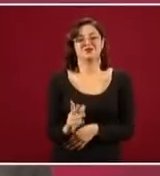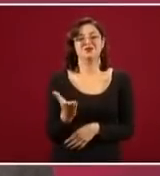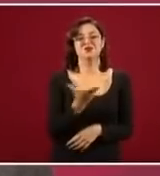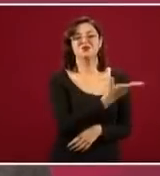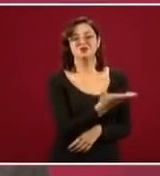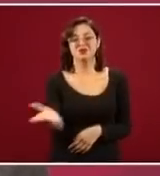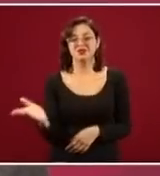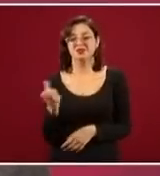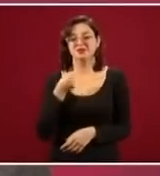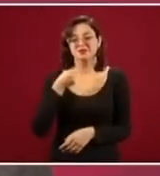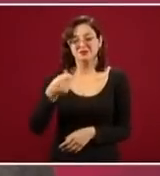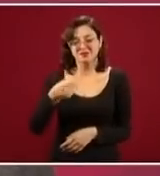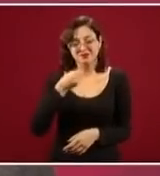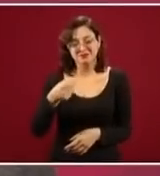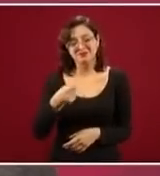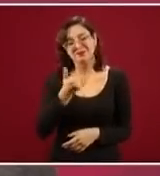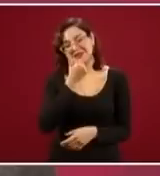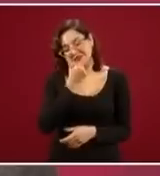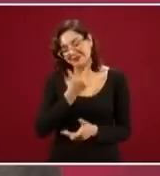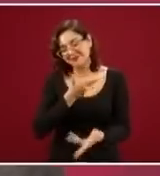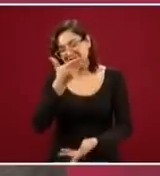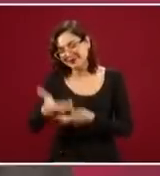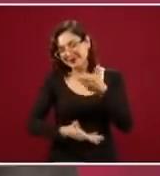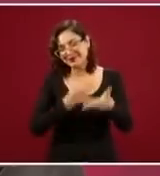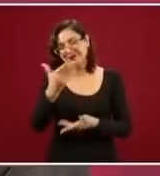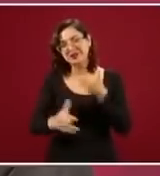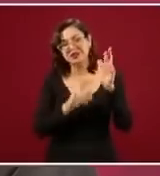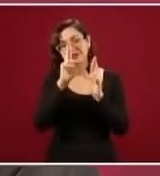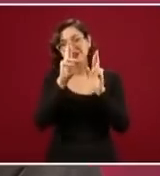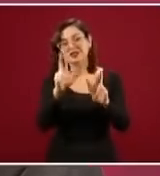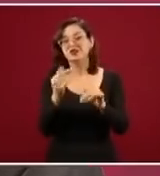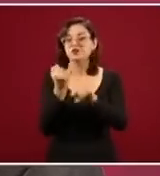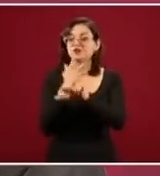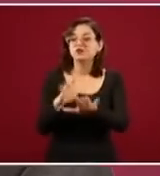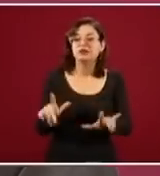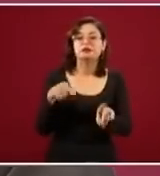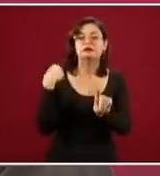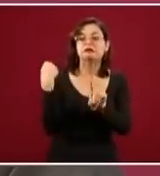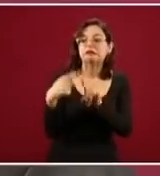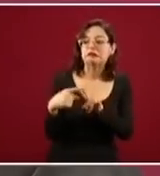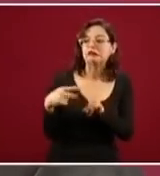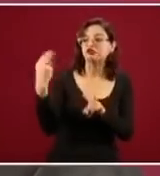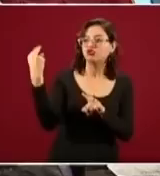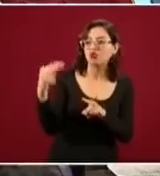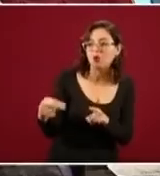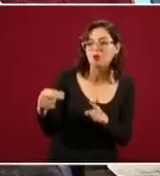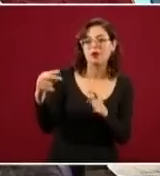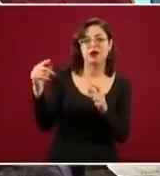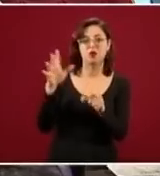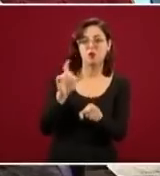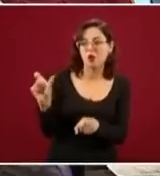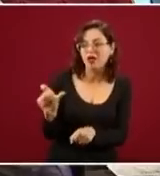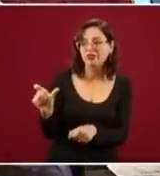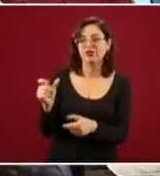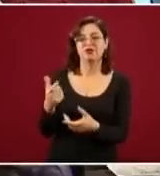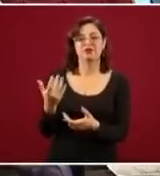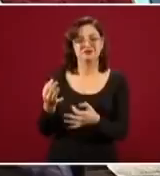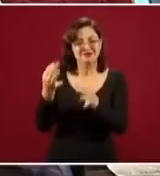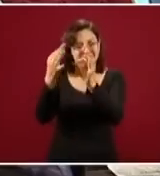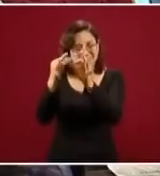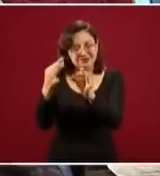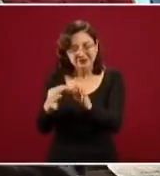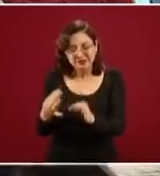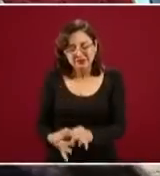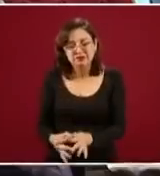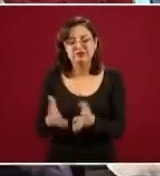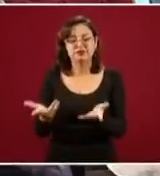también respetuosamente les pedimos, ayúdenos a tener información precisa. Lo que acabamos de ver en la carta que se presentó es una